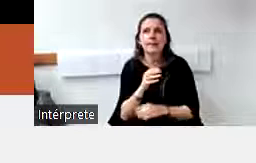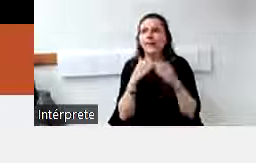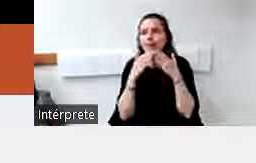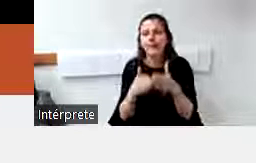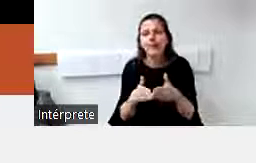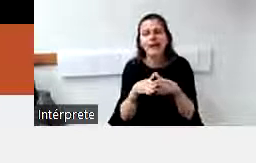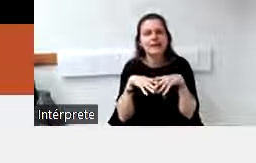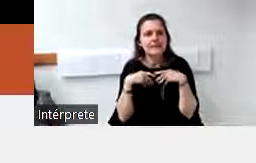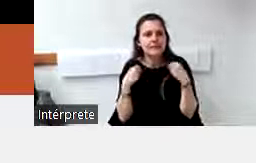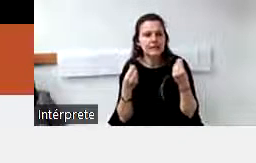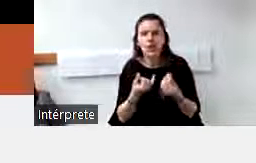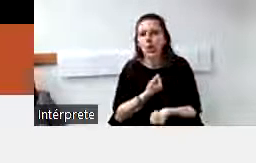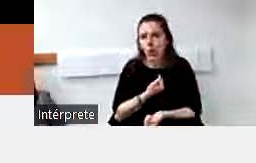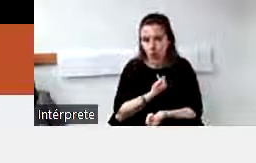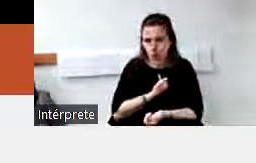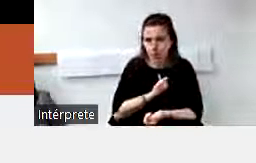heterosexualidad, porque